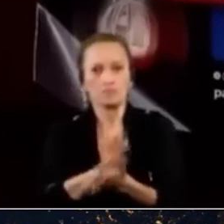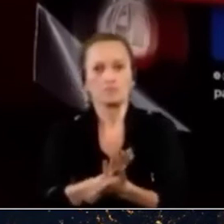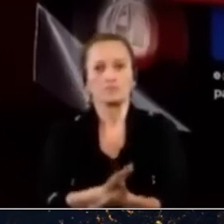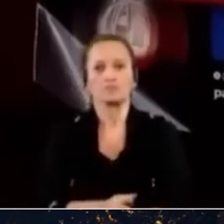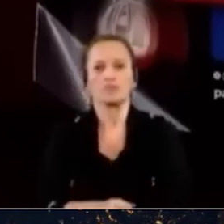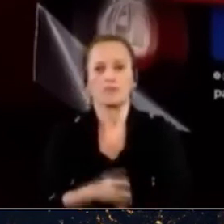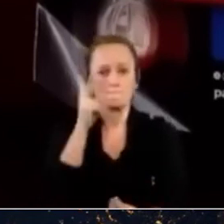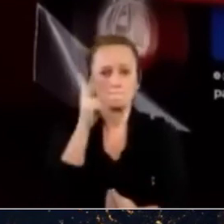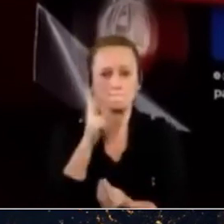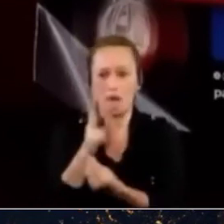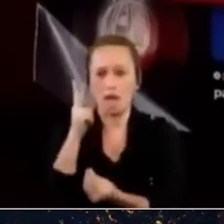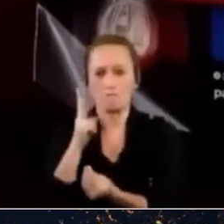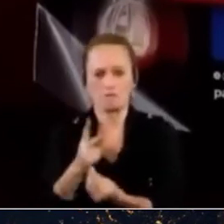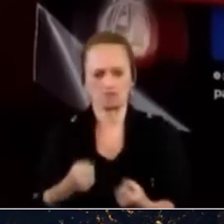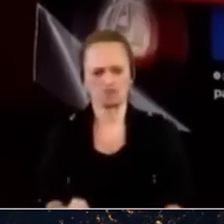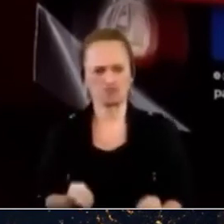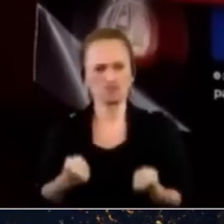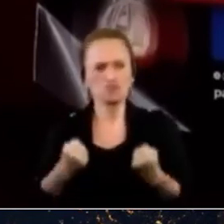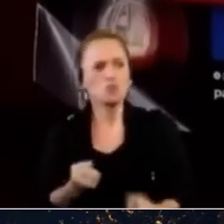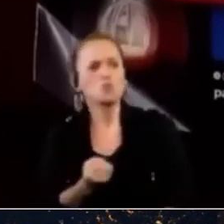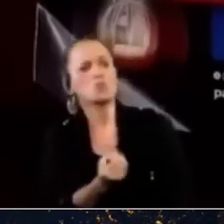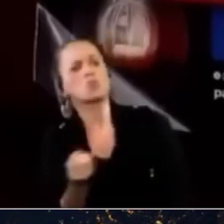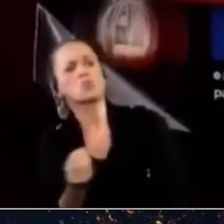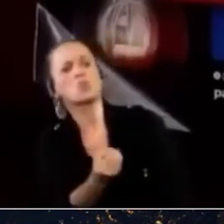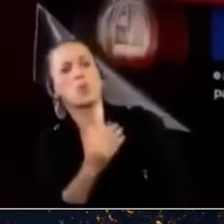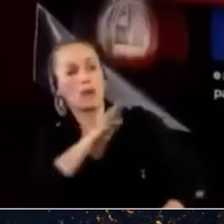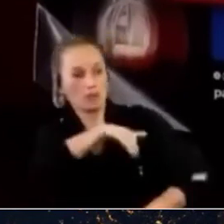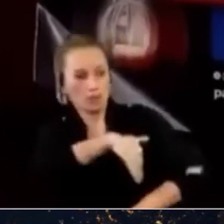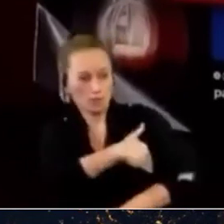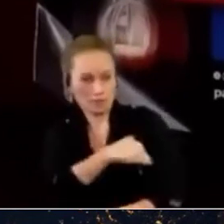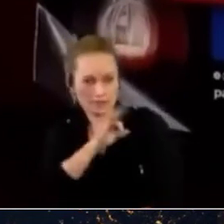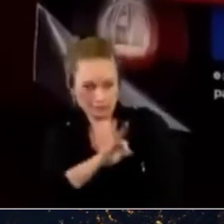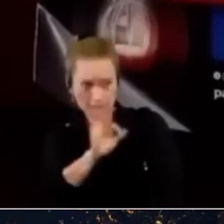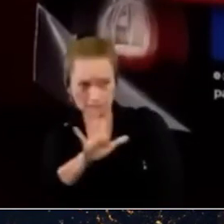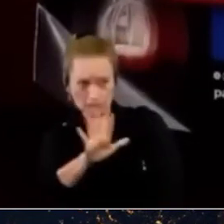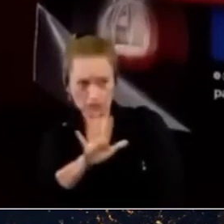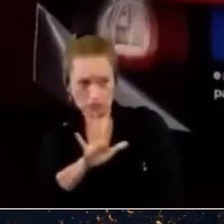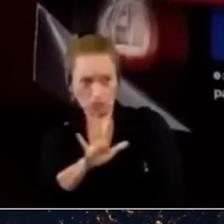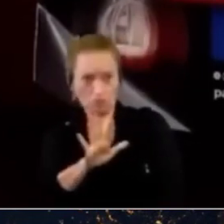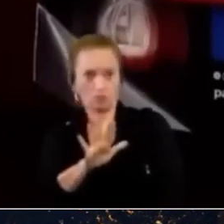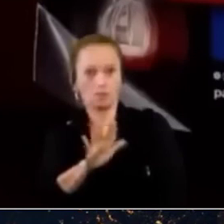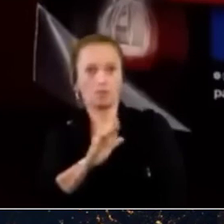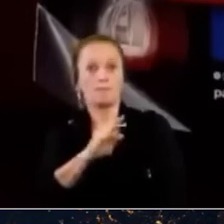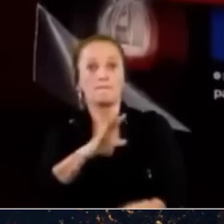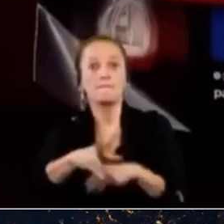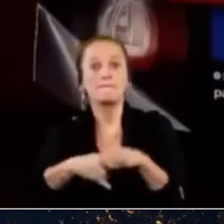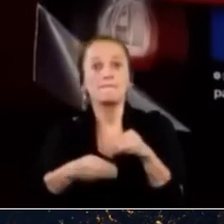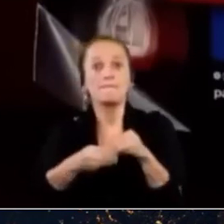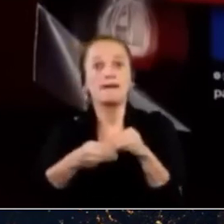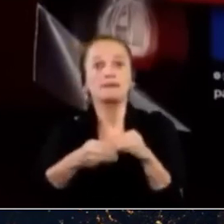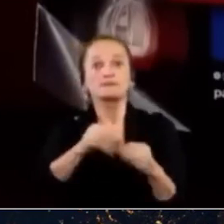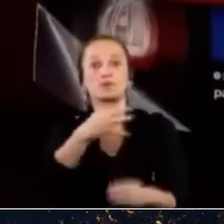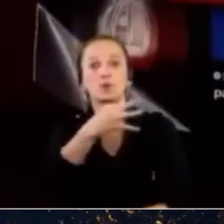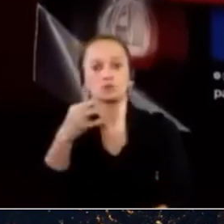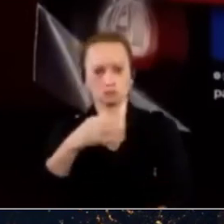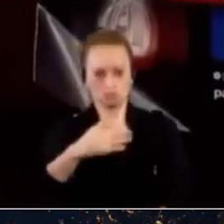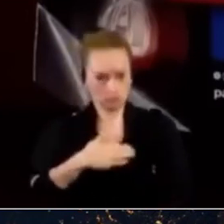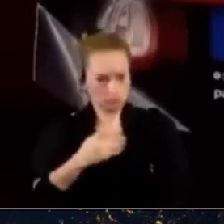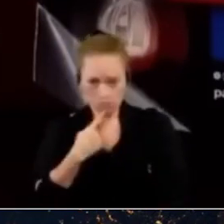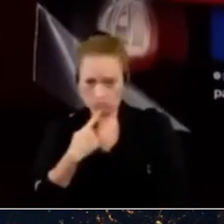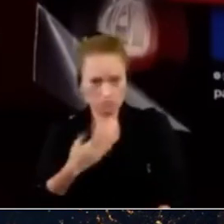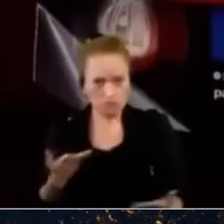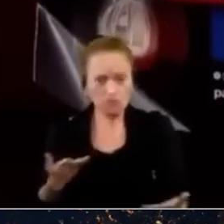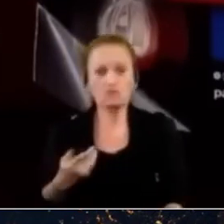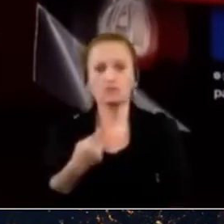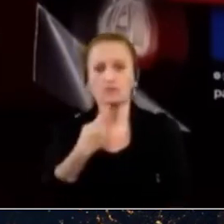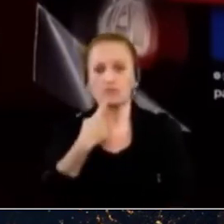grupos empoderados, ¿cuántos son, ministro? No son tres, no son cinco, son más de 800. No lo digo yo,